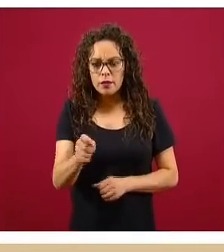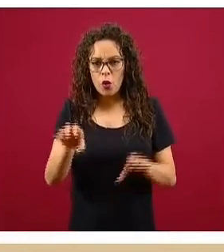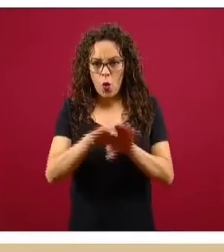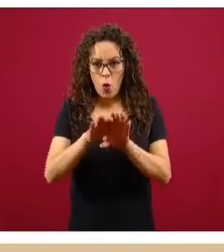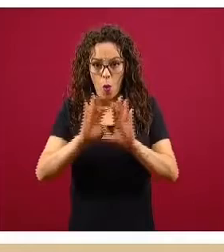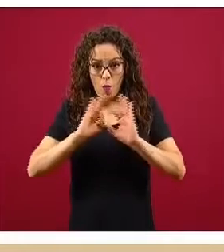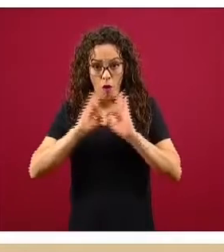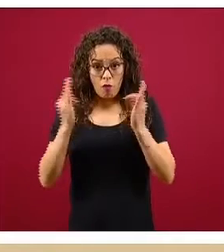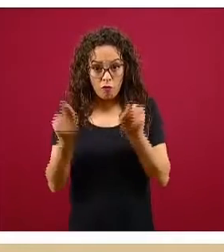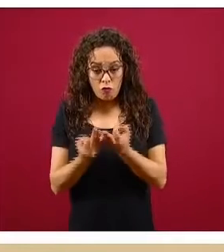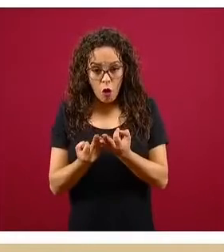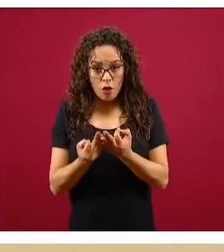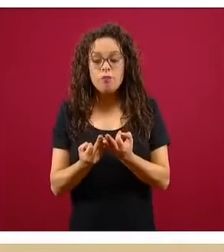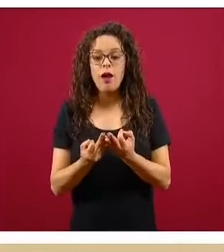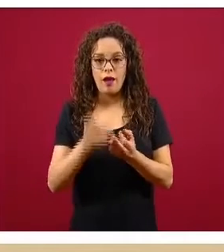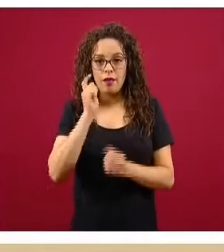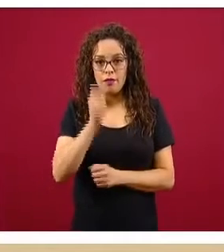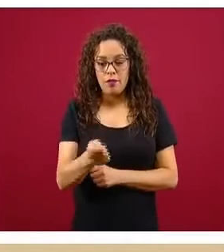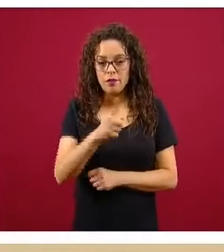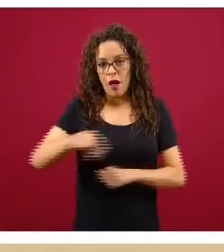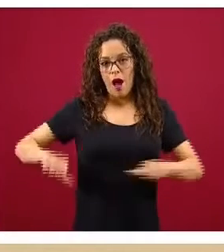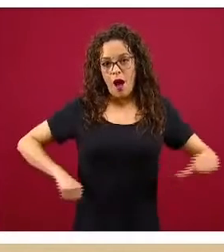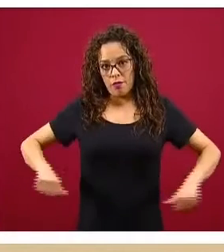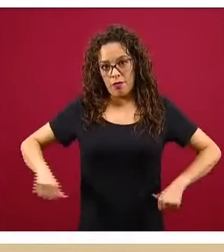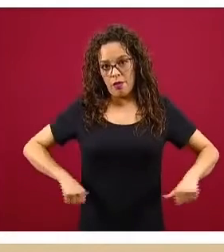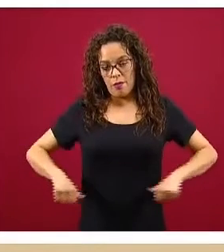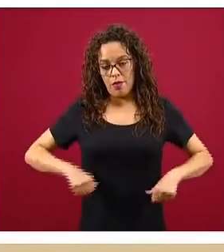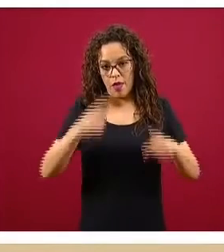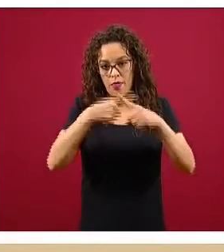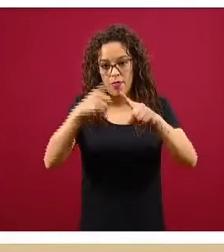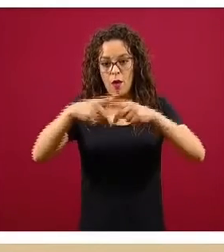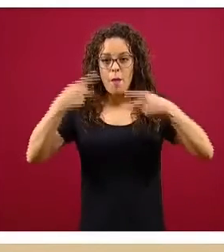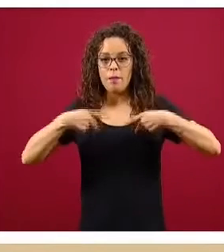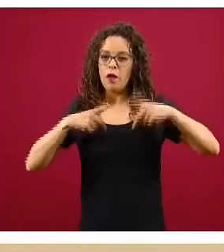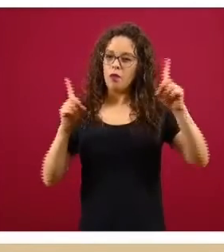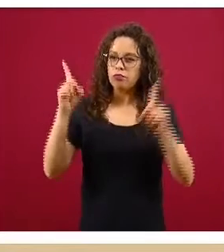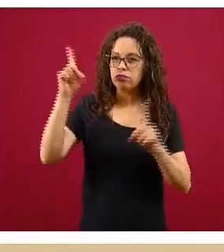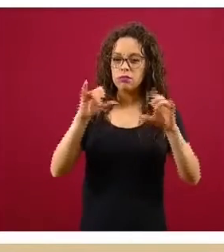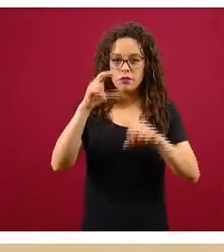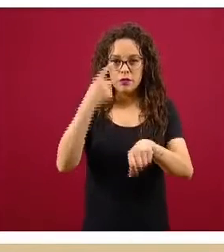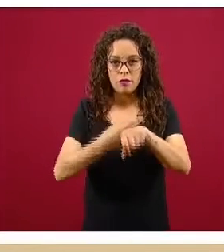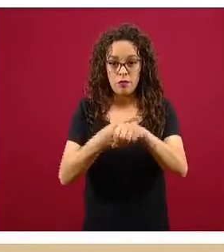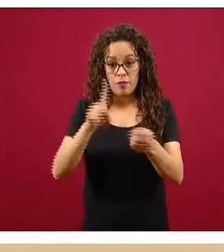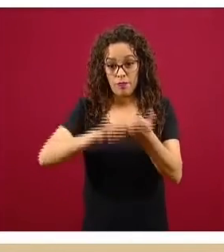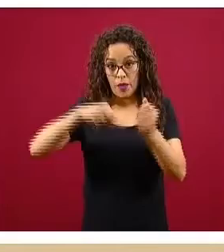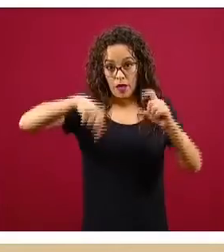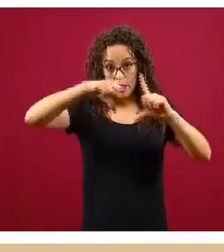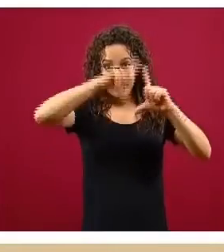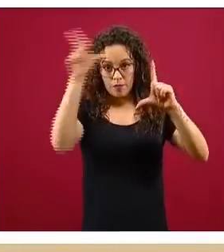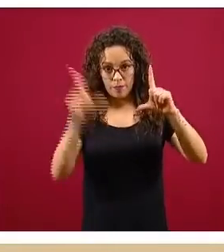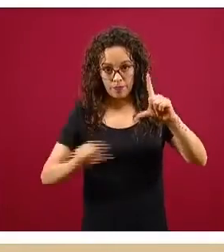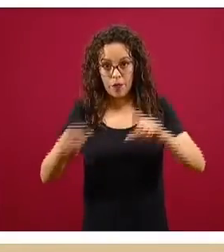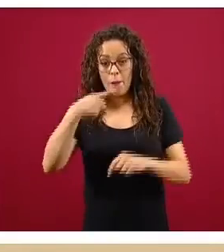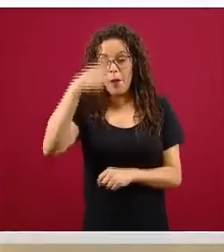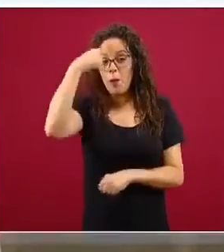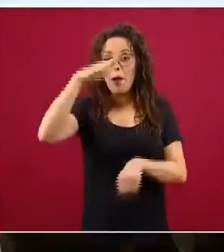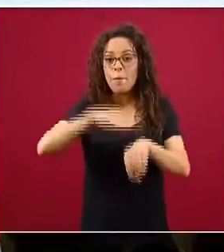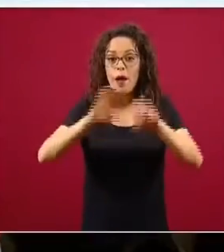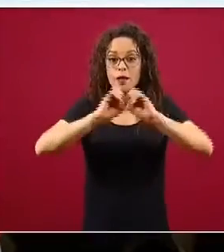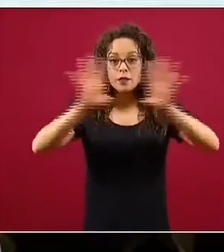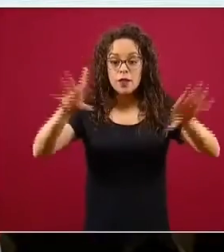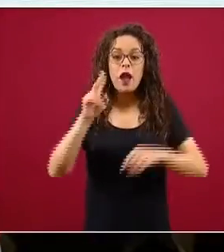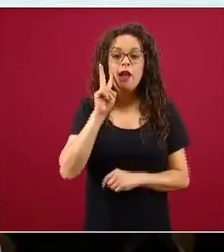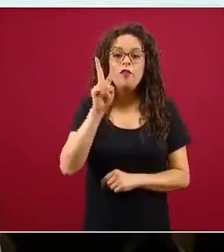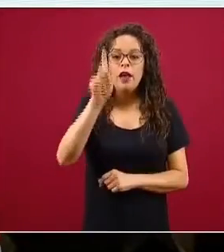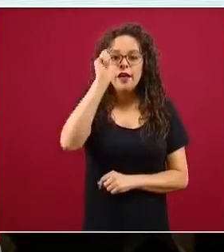comportando la actividad de casos sospechosos en el país, pero para tener una mejor percepción de ella, vamos a pasar a la siguiente